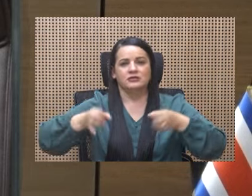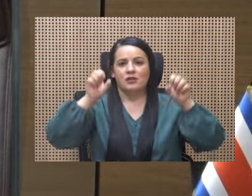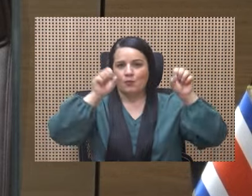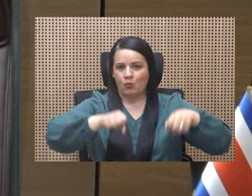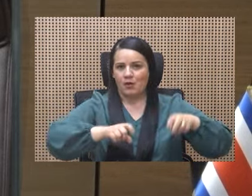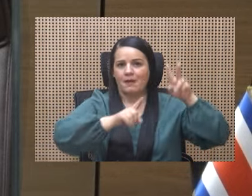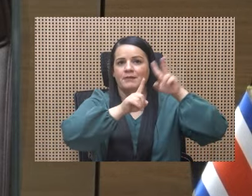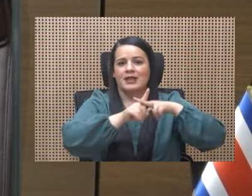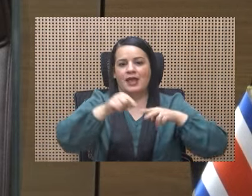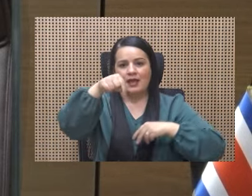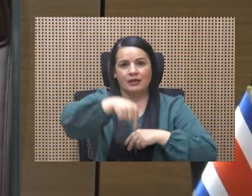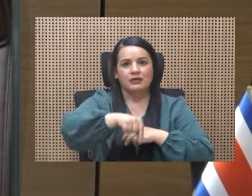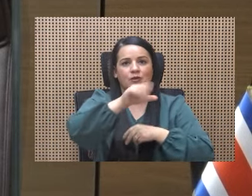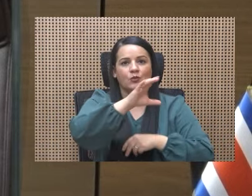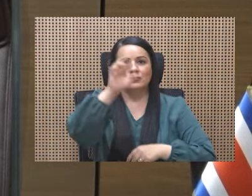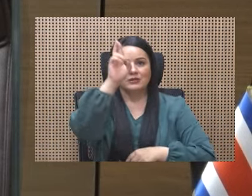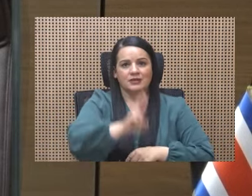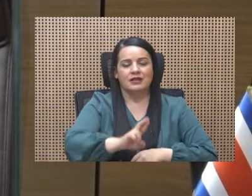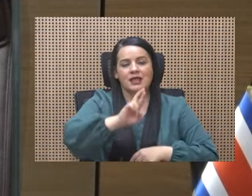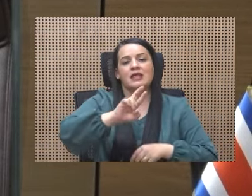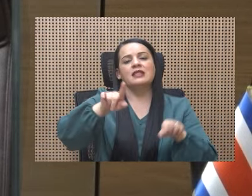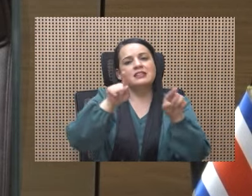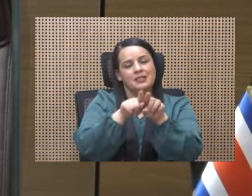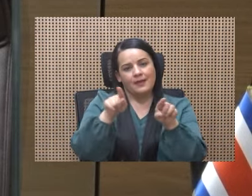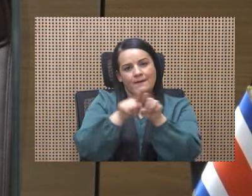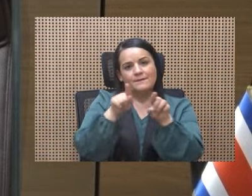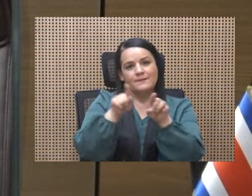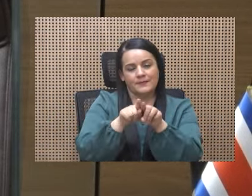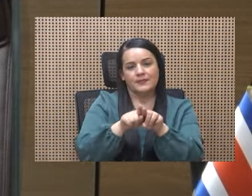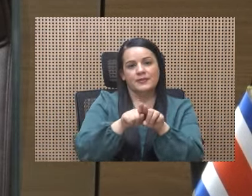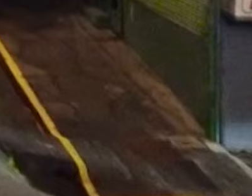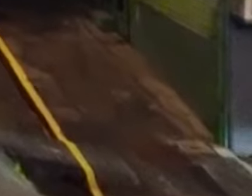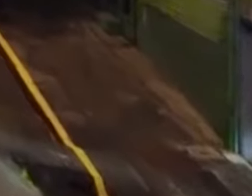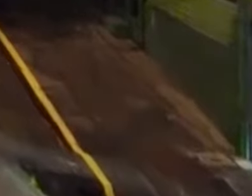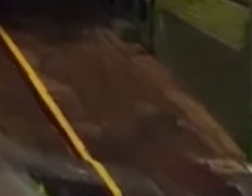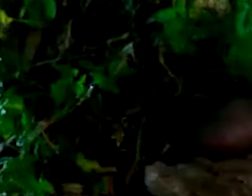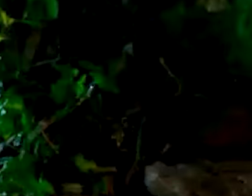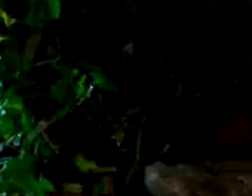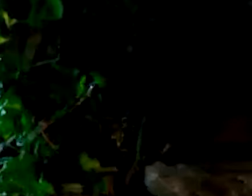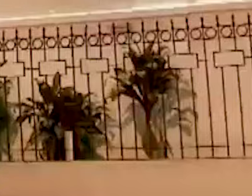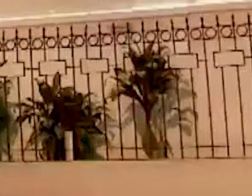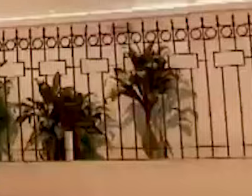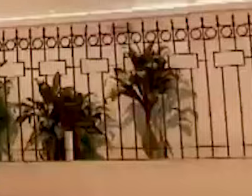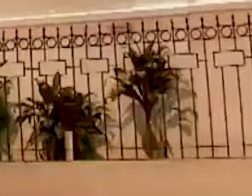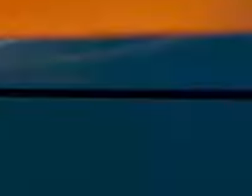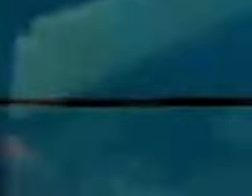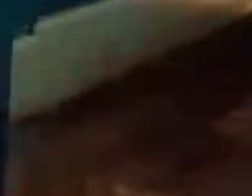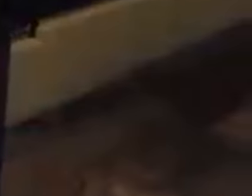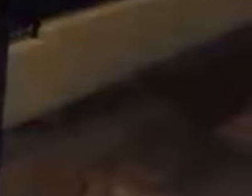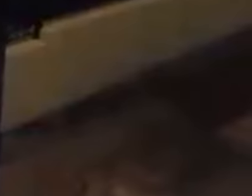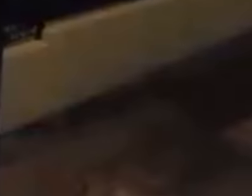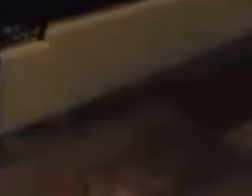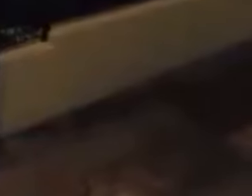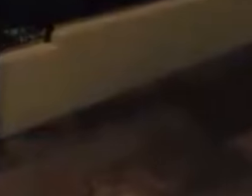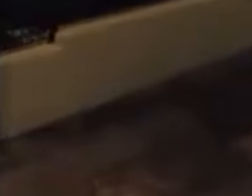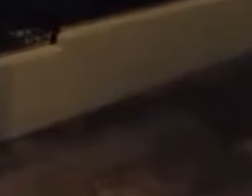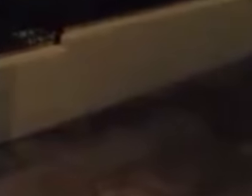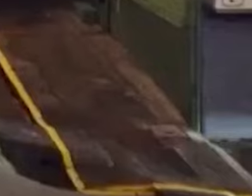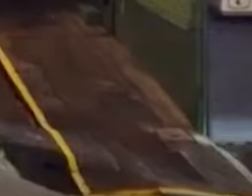y viceversa con relación También al resto de los países los legisladores también dieron visto bueno al